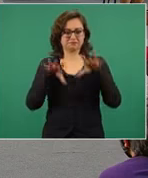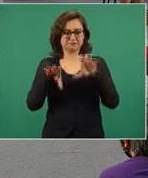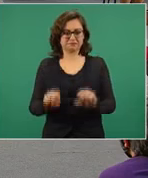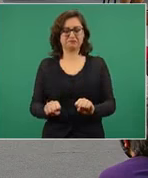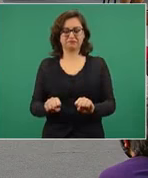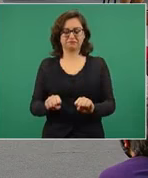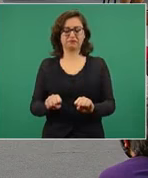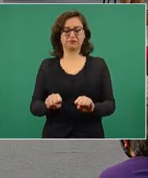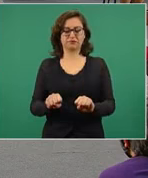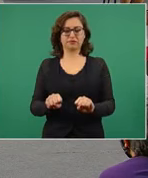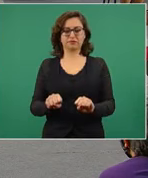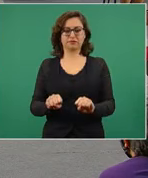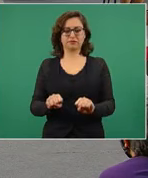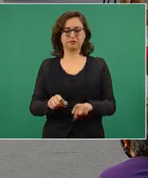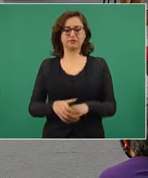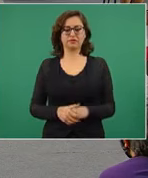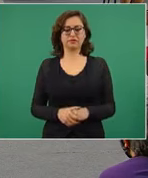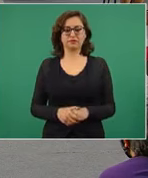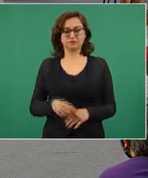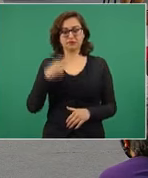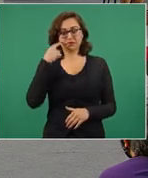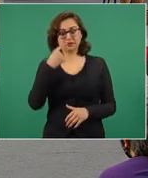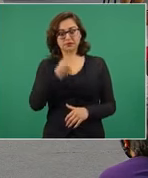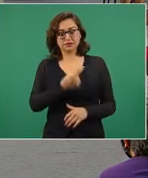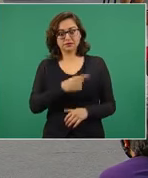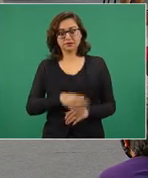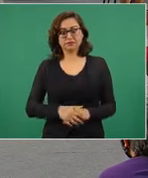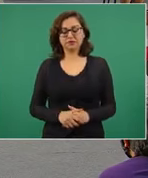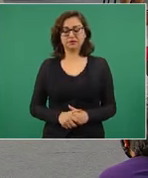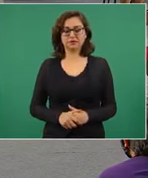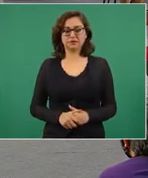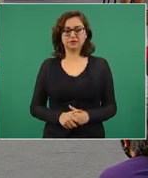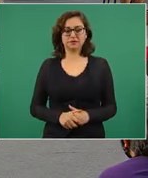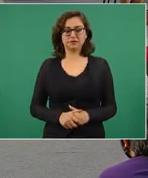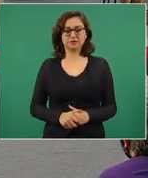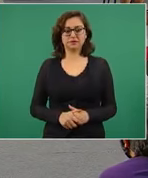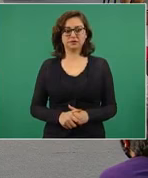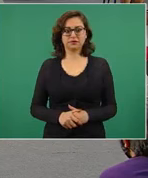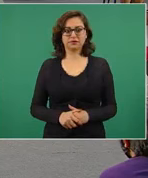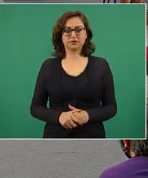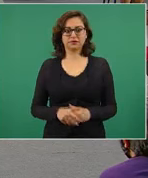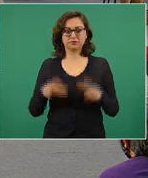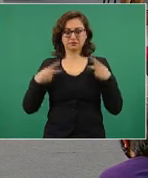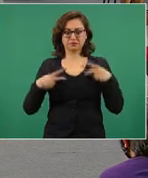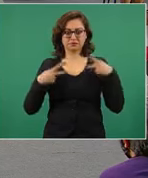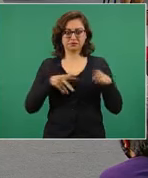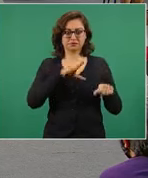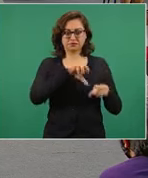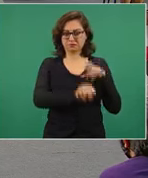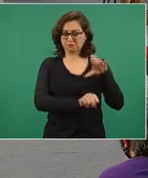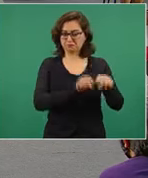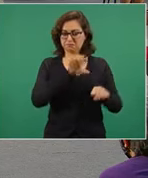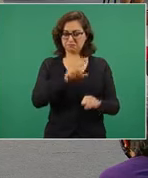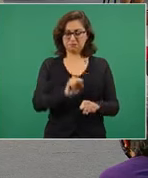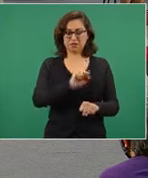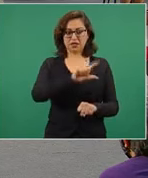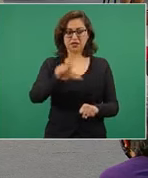imagen. Vemos esto. Y luego, la siguiente imagen.